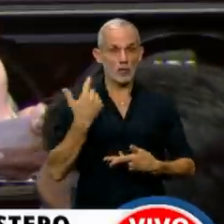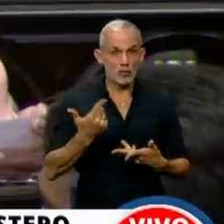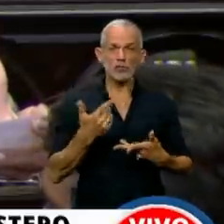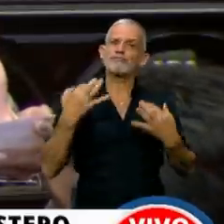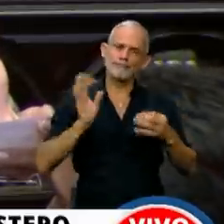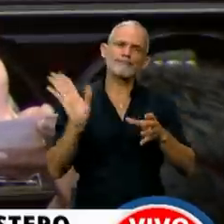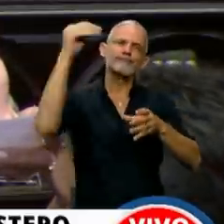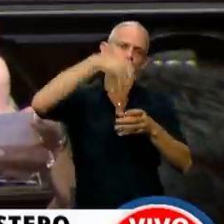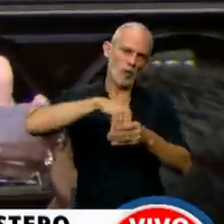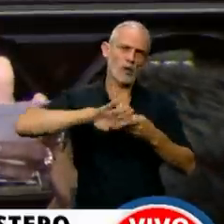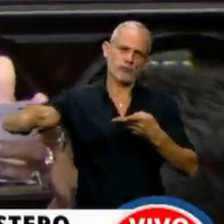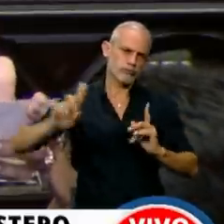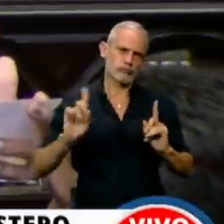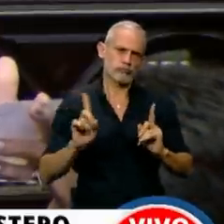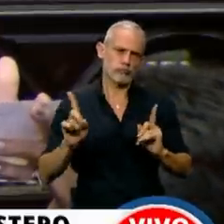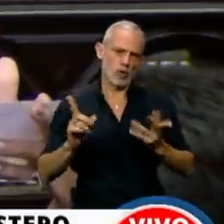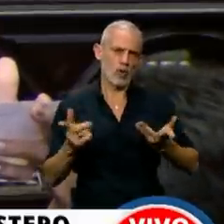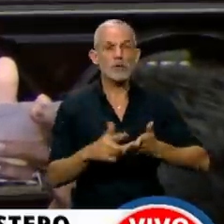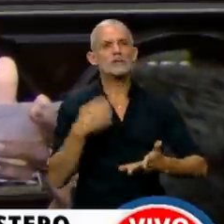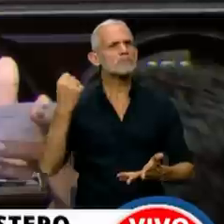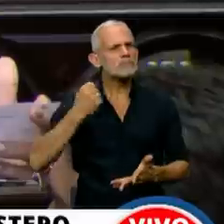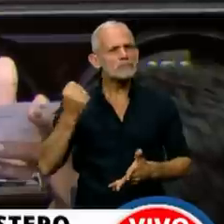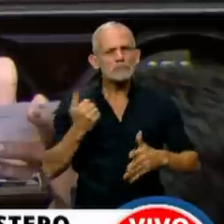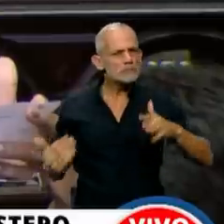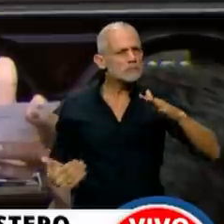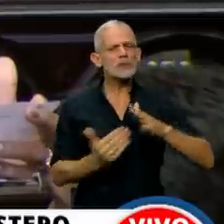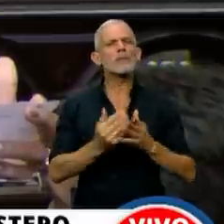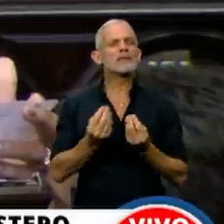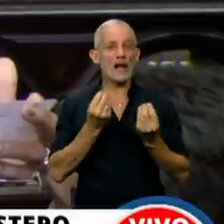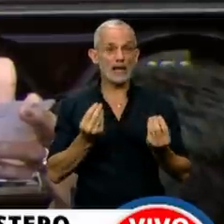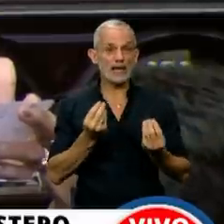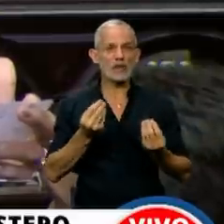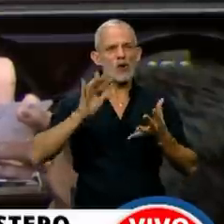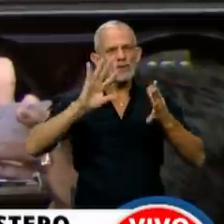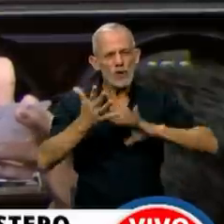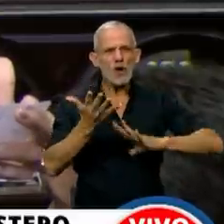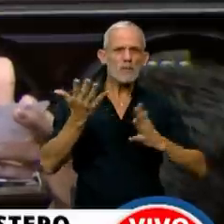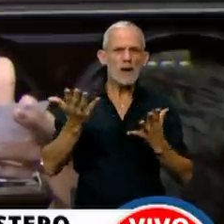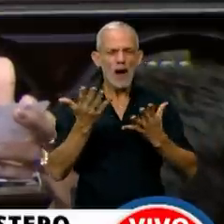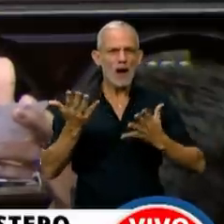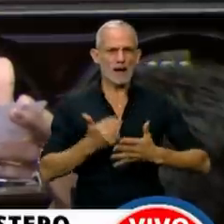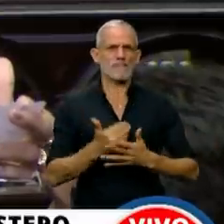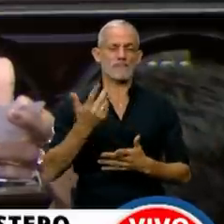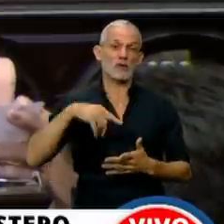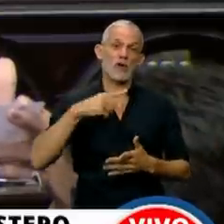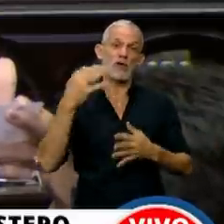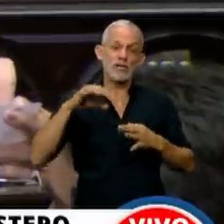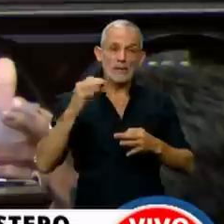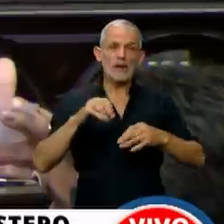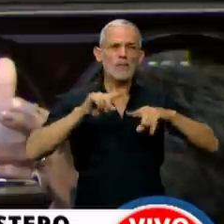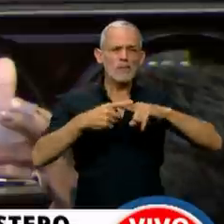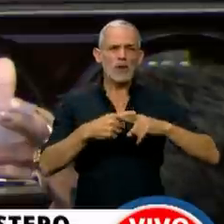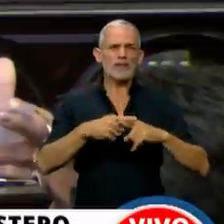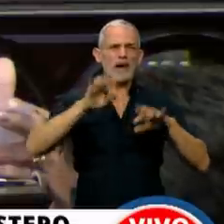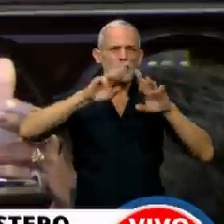que incluirlos por eso es fundamental que de alguna manera instauremos políticas